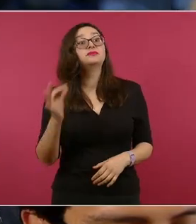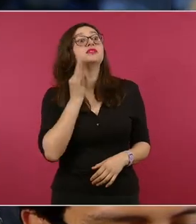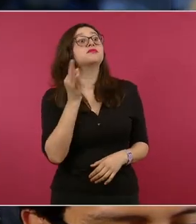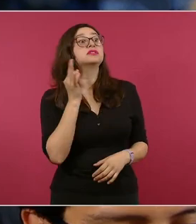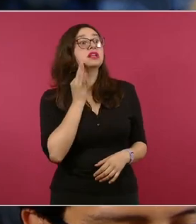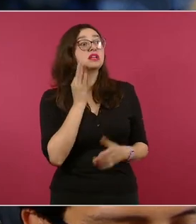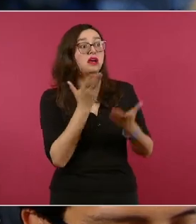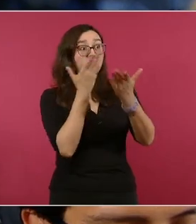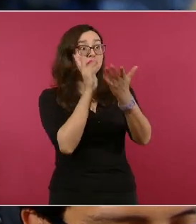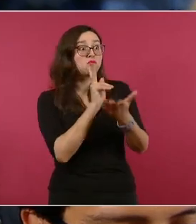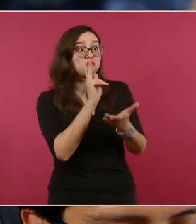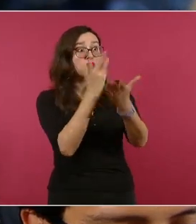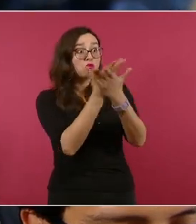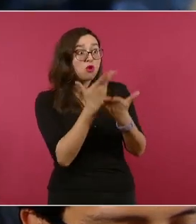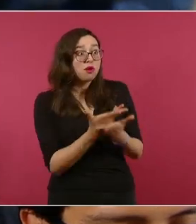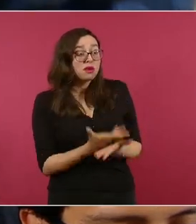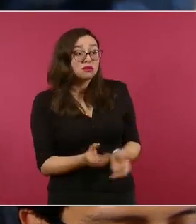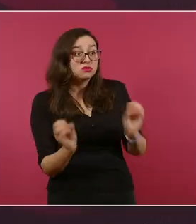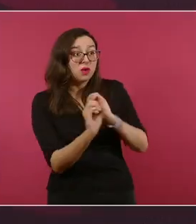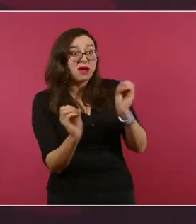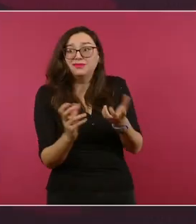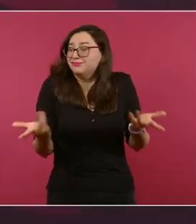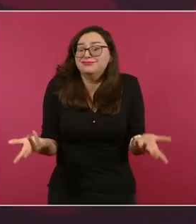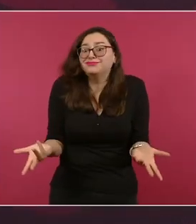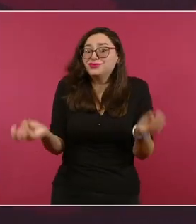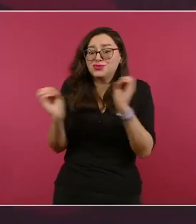está. No está.